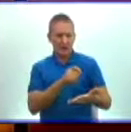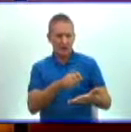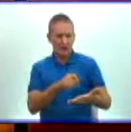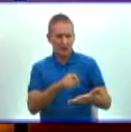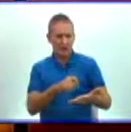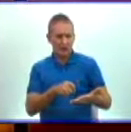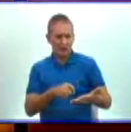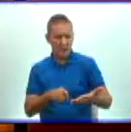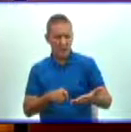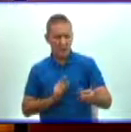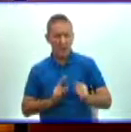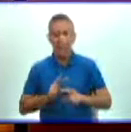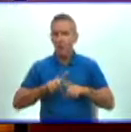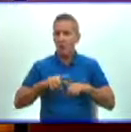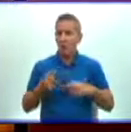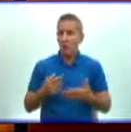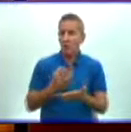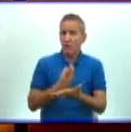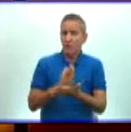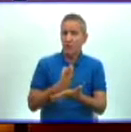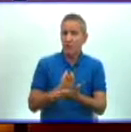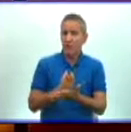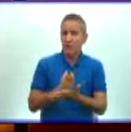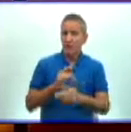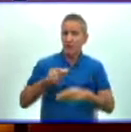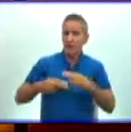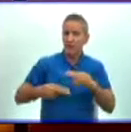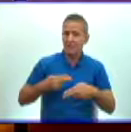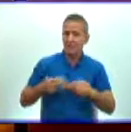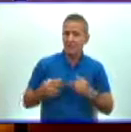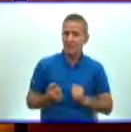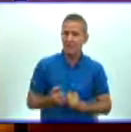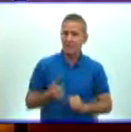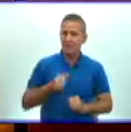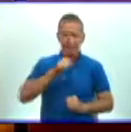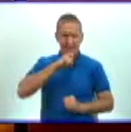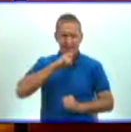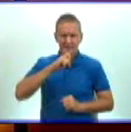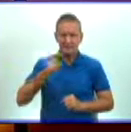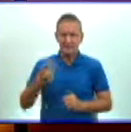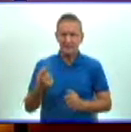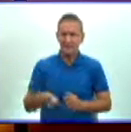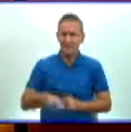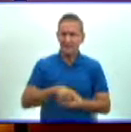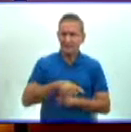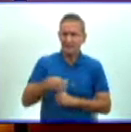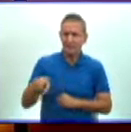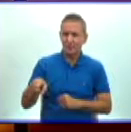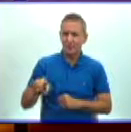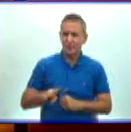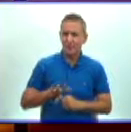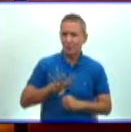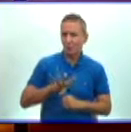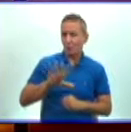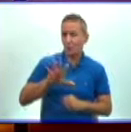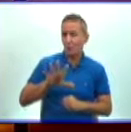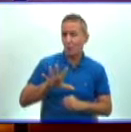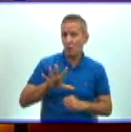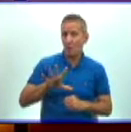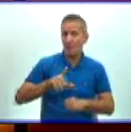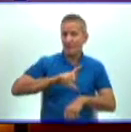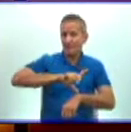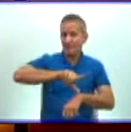qué? Porque en la clase de ejecución es muy difícil que usted en 45